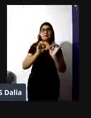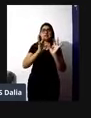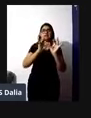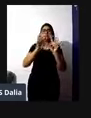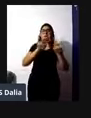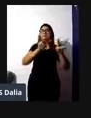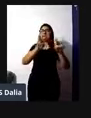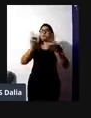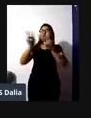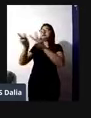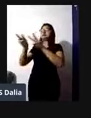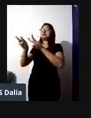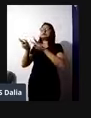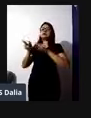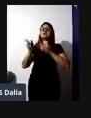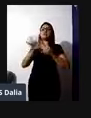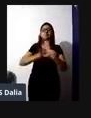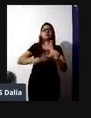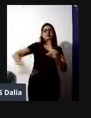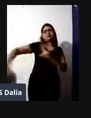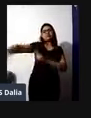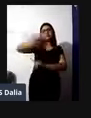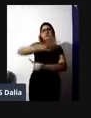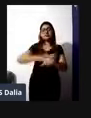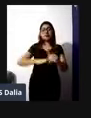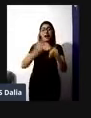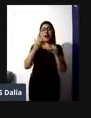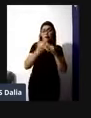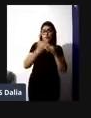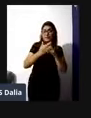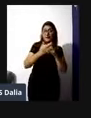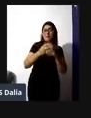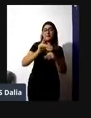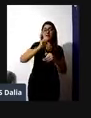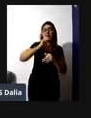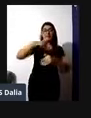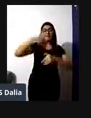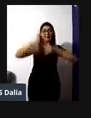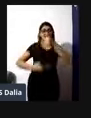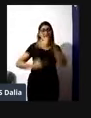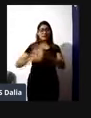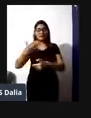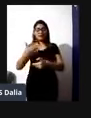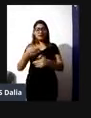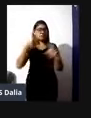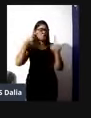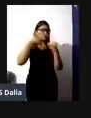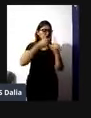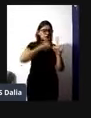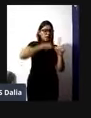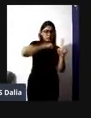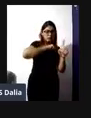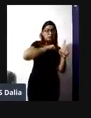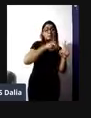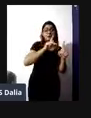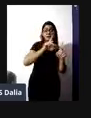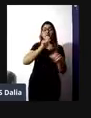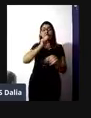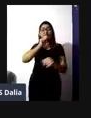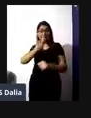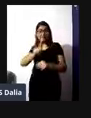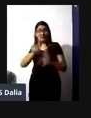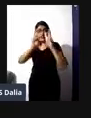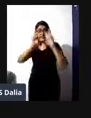ahorita y como el que viene, porque además no es solamente el tema de salud, sino la parte económica, pues genera mucha mayor